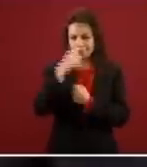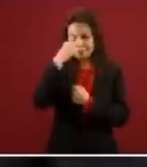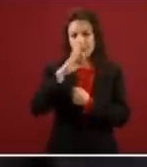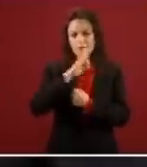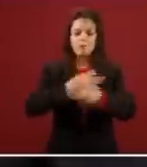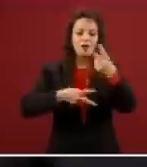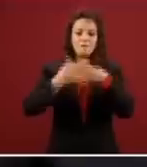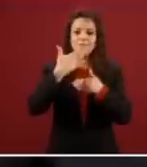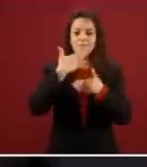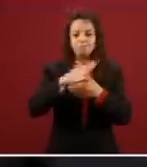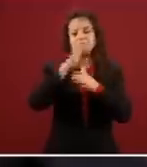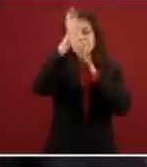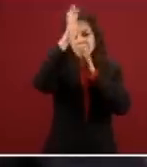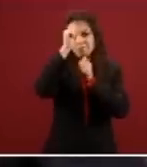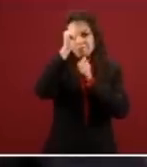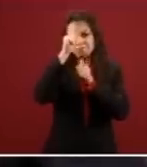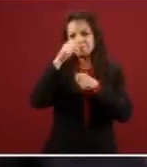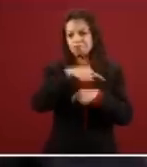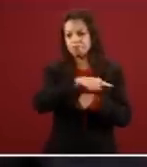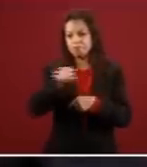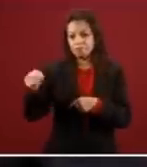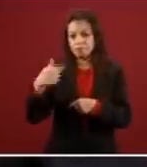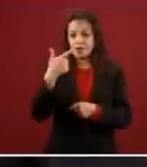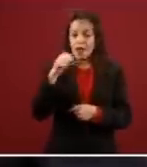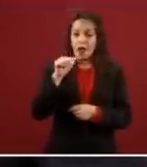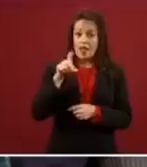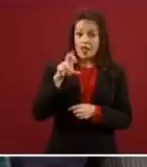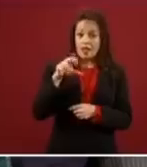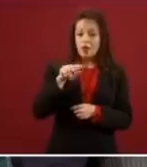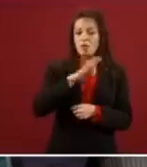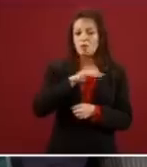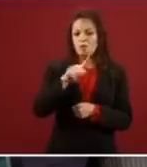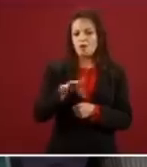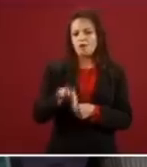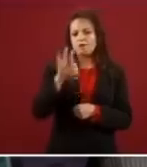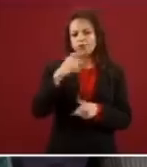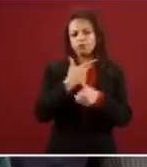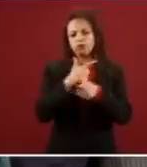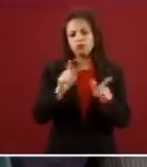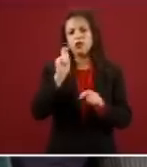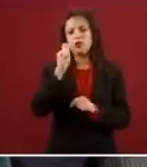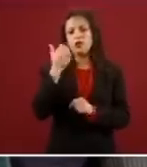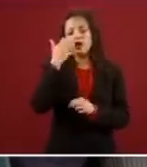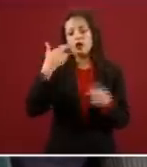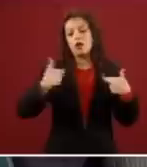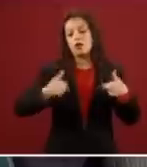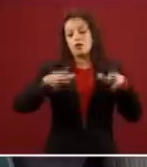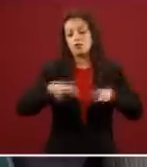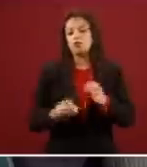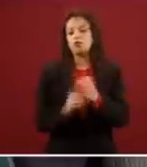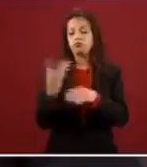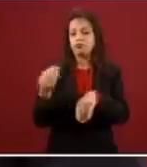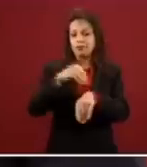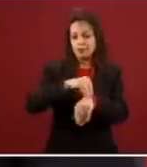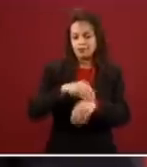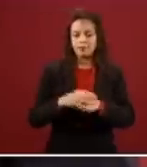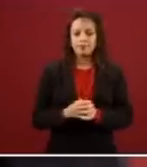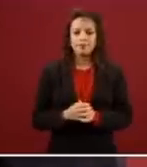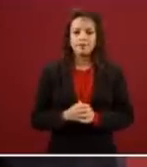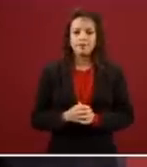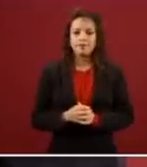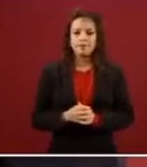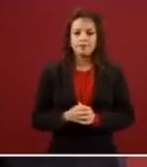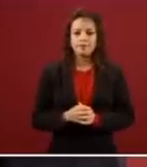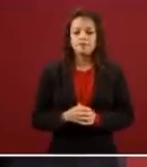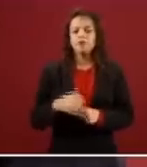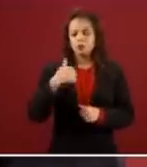y que sean los ganaderos los que elijan libremente a sus representantes. Estoy seguro que